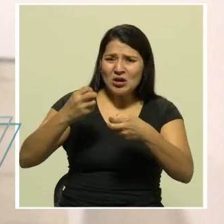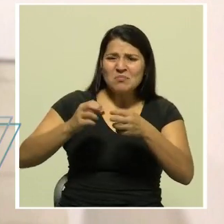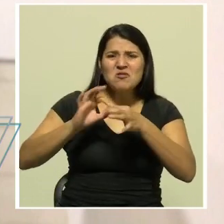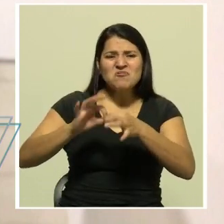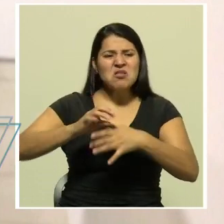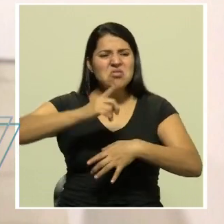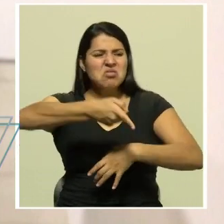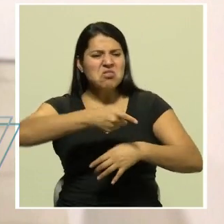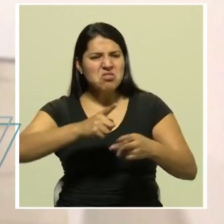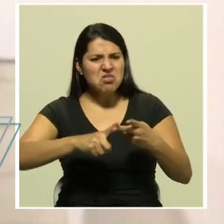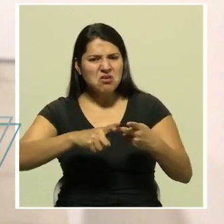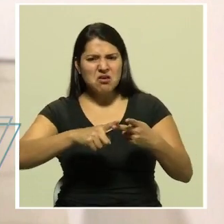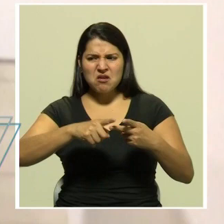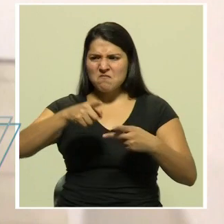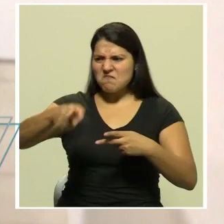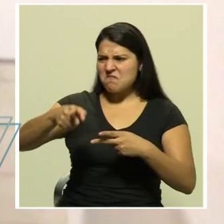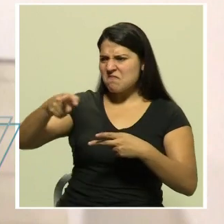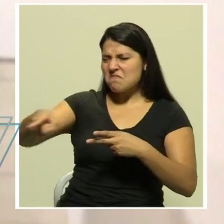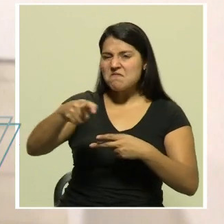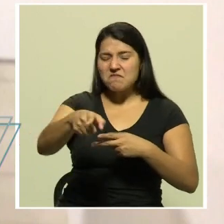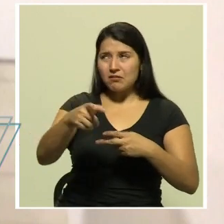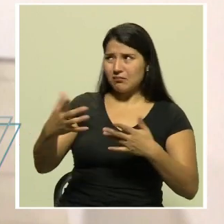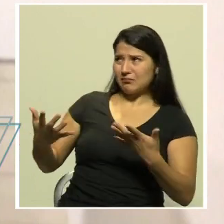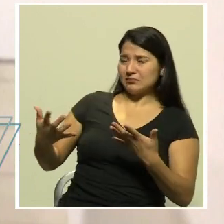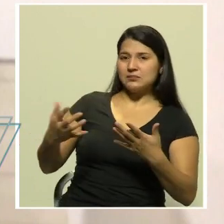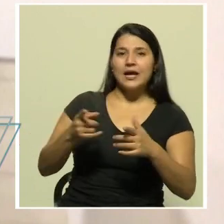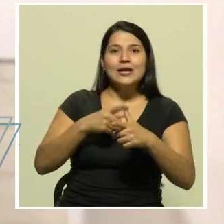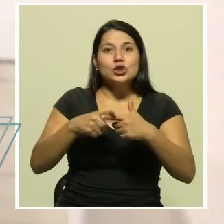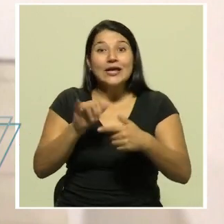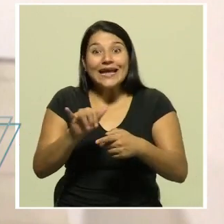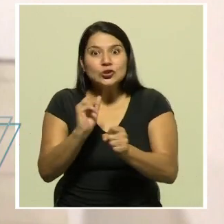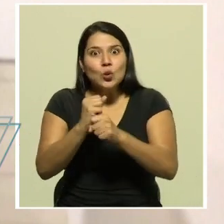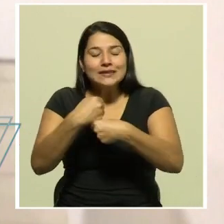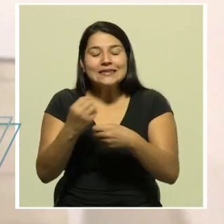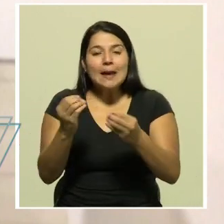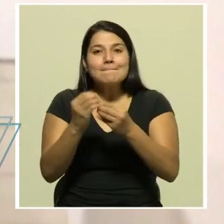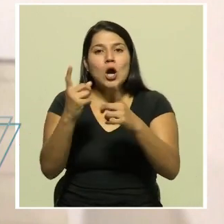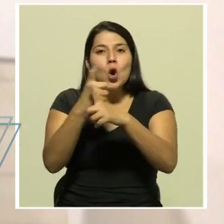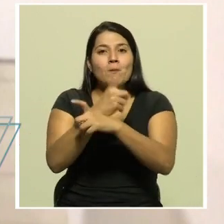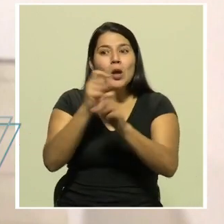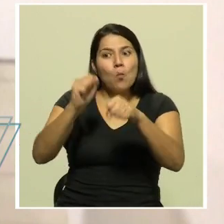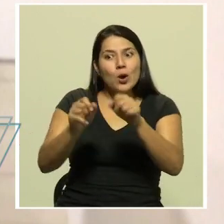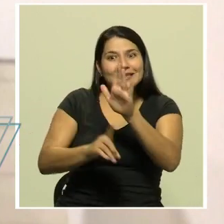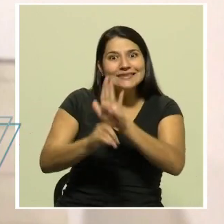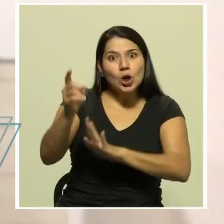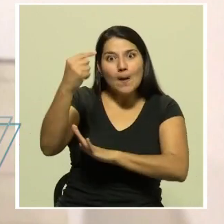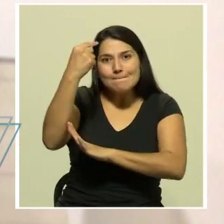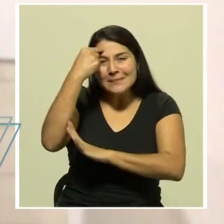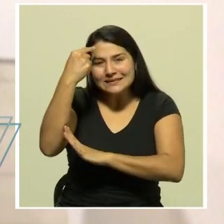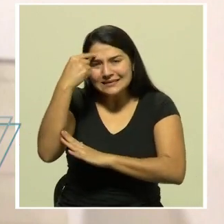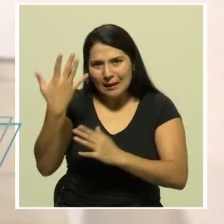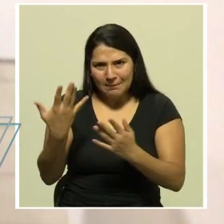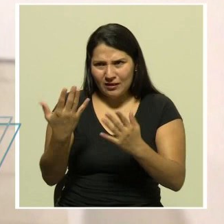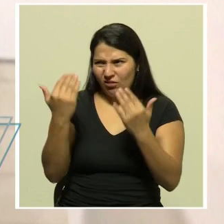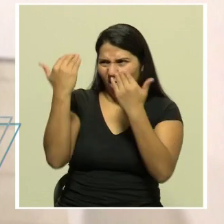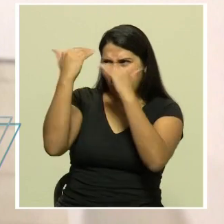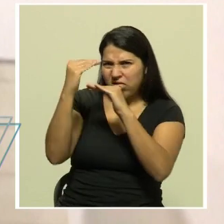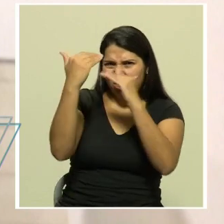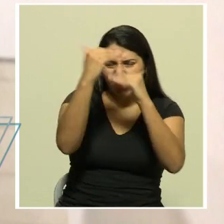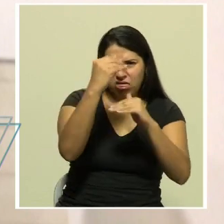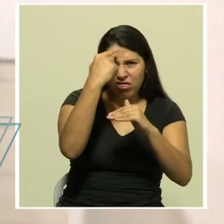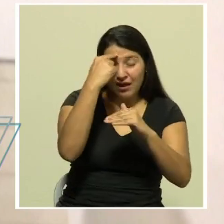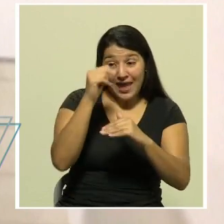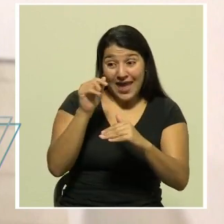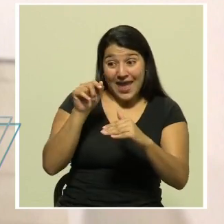dictaduras, autoritarismos, y eso hacía muy complicado el desarrollo del pensamiento crítico y en las ciencias sociales en